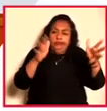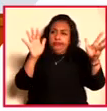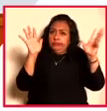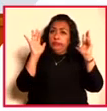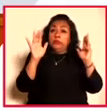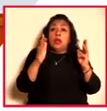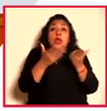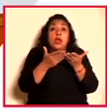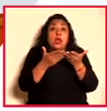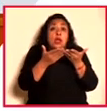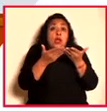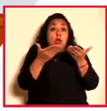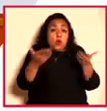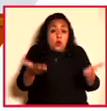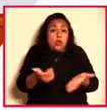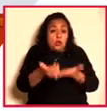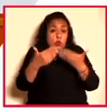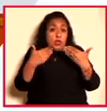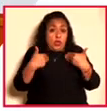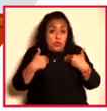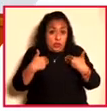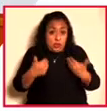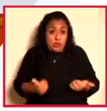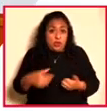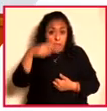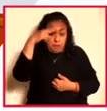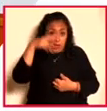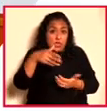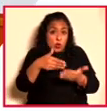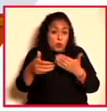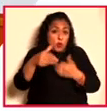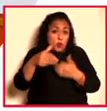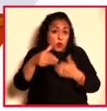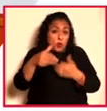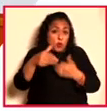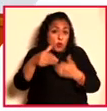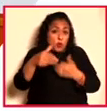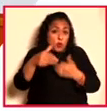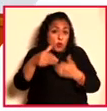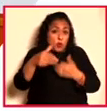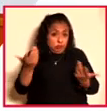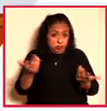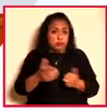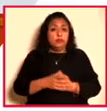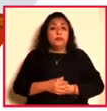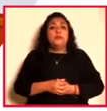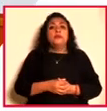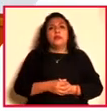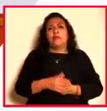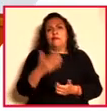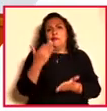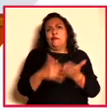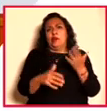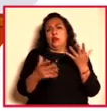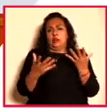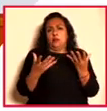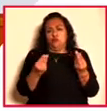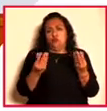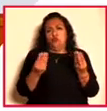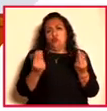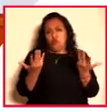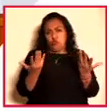a entender lo que es el México de hoy, ¿no? Entonces, claro, falta mucho, mucho